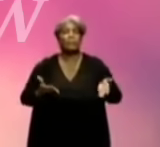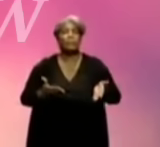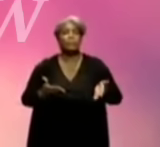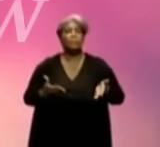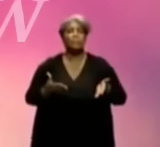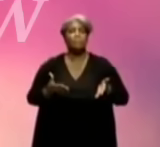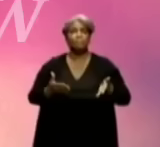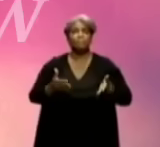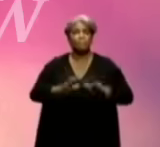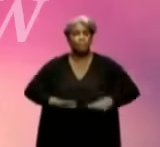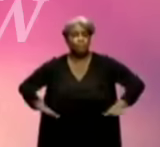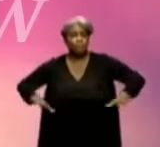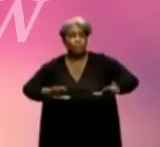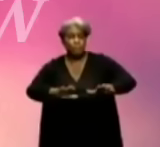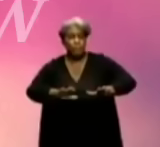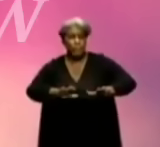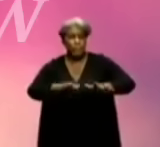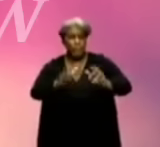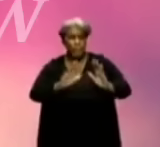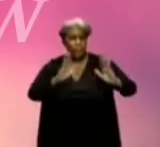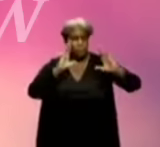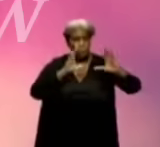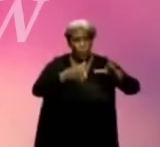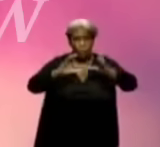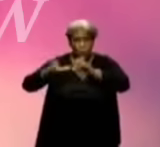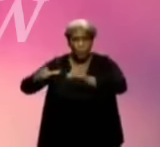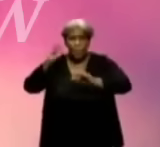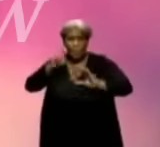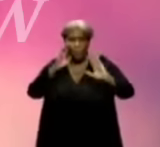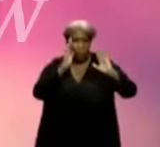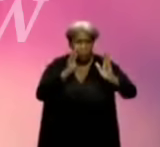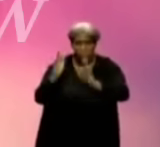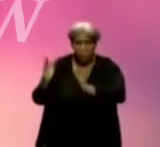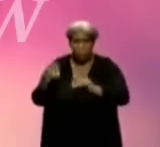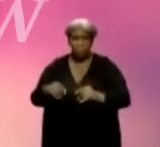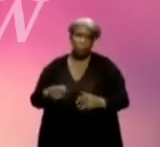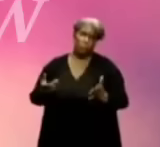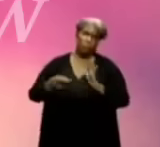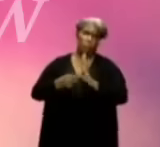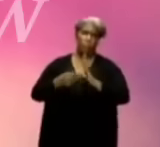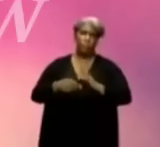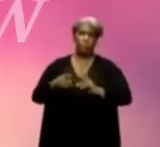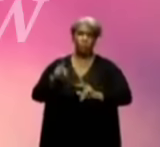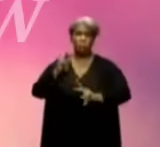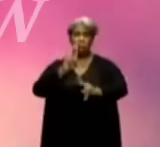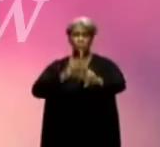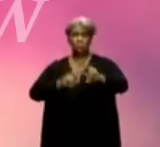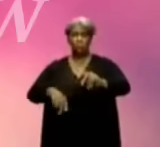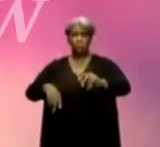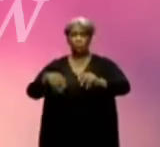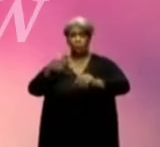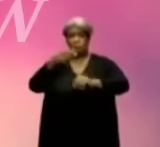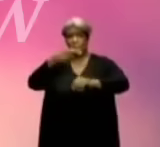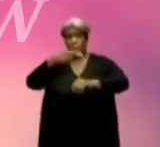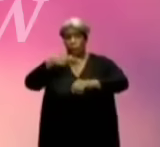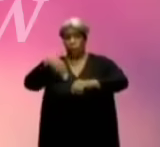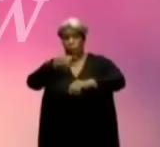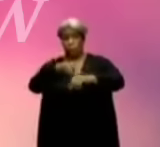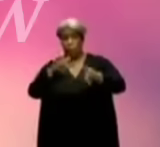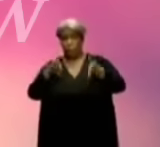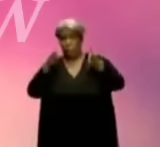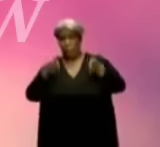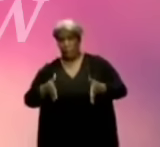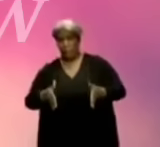áreas que hay que atender. Usted hablando de seguridad ciudadana, ¿ustedes quieren que les diga algo? Para que haya